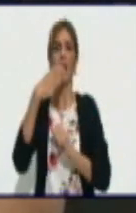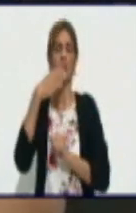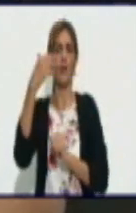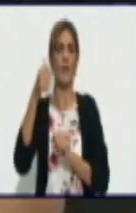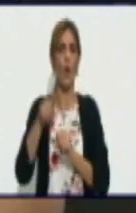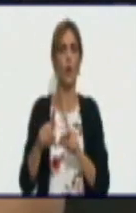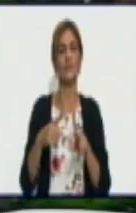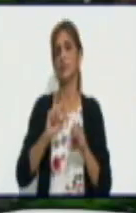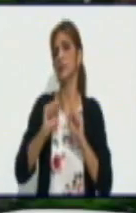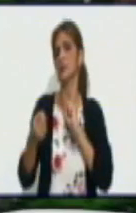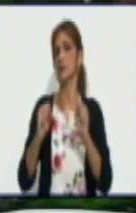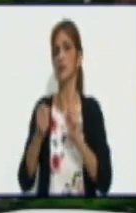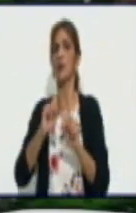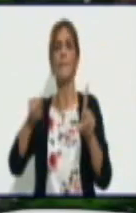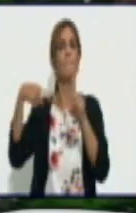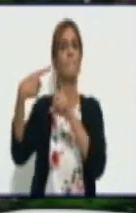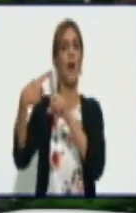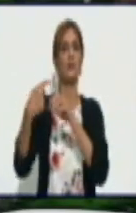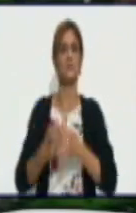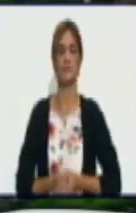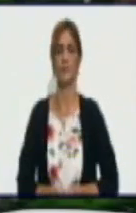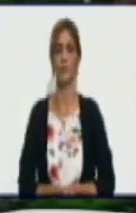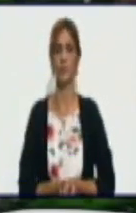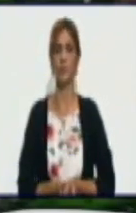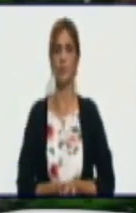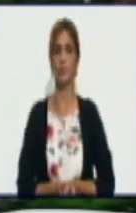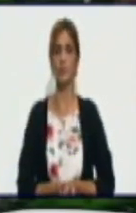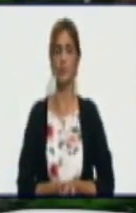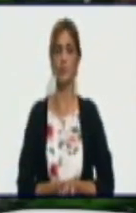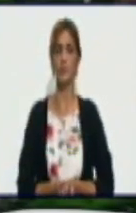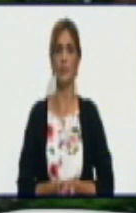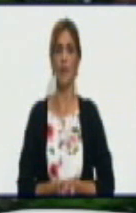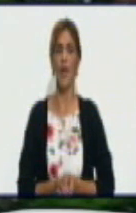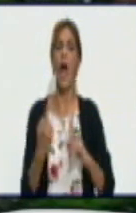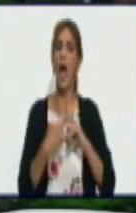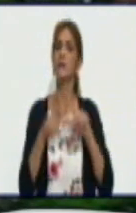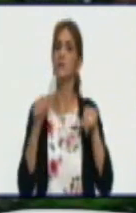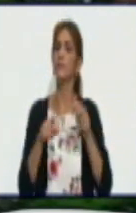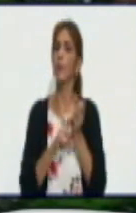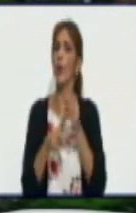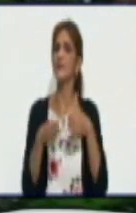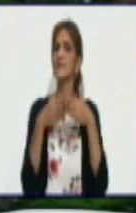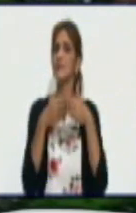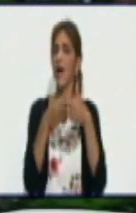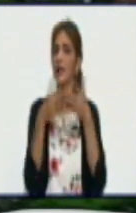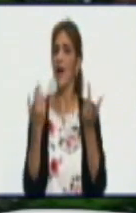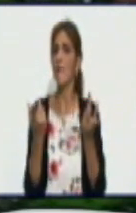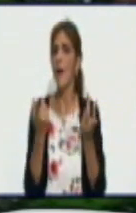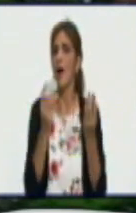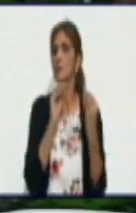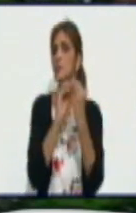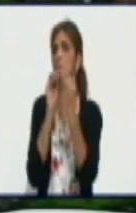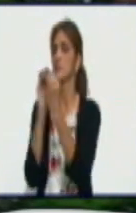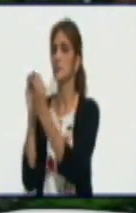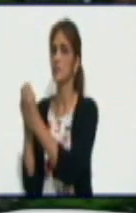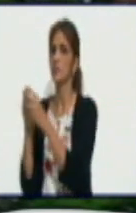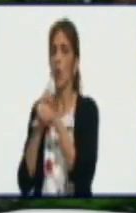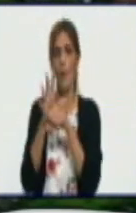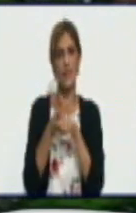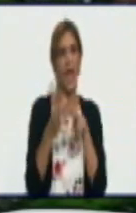rigor. ¿Existe en Granma transmisión de la COVID? ¿Hay todavía dispersión de la